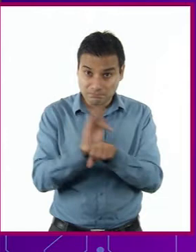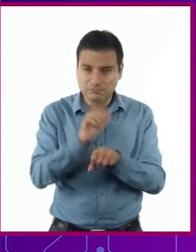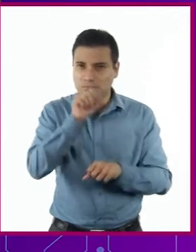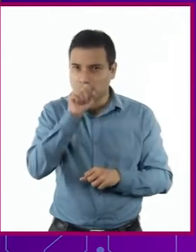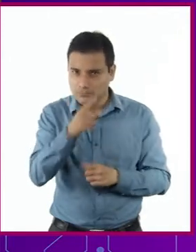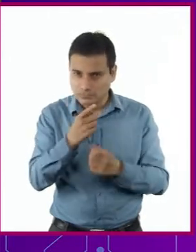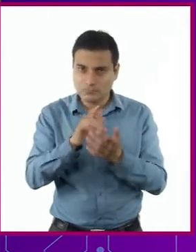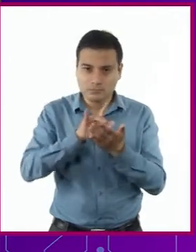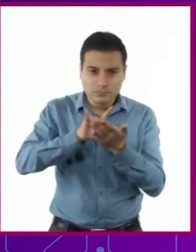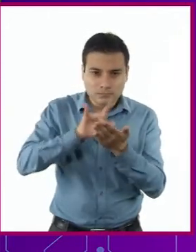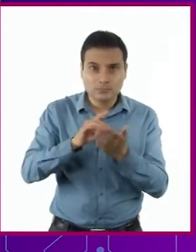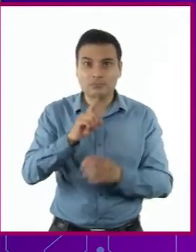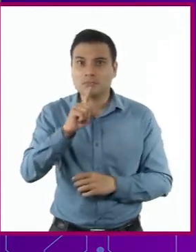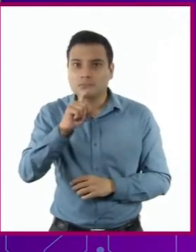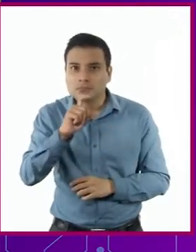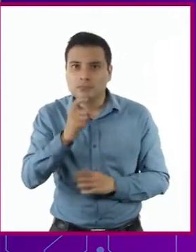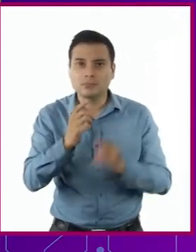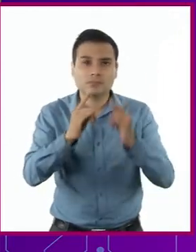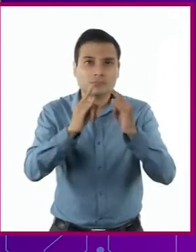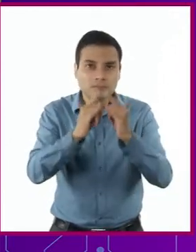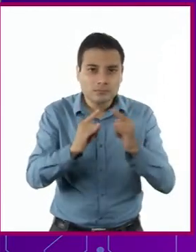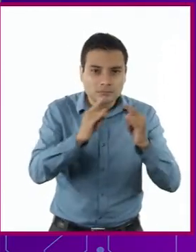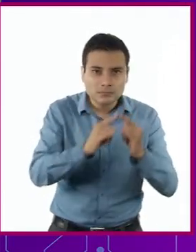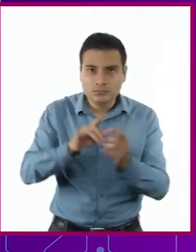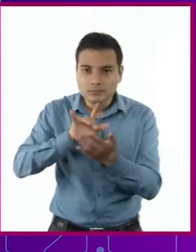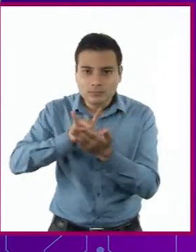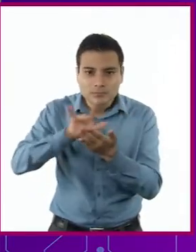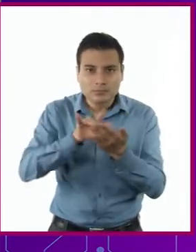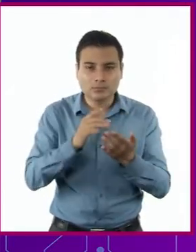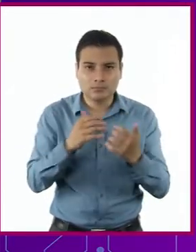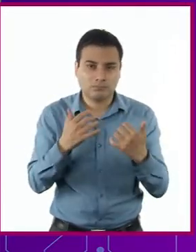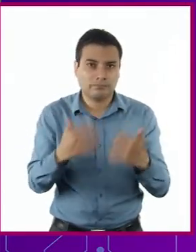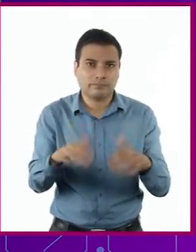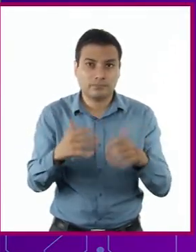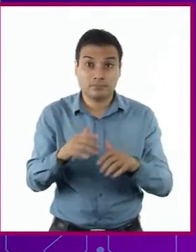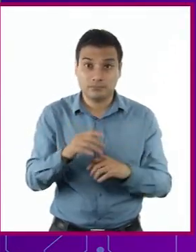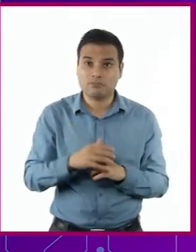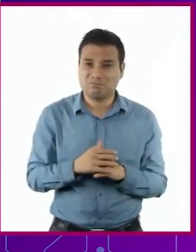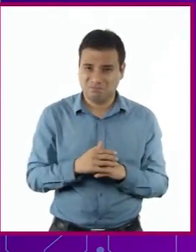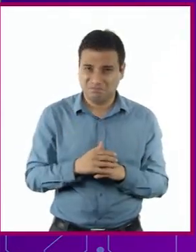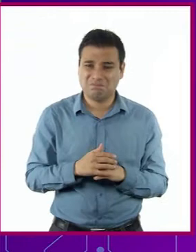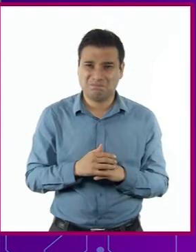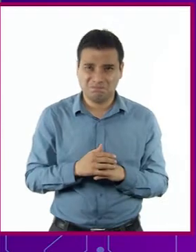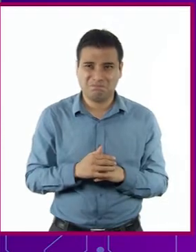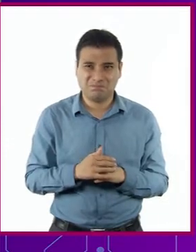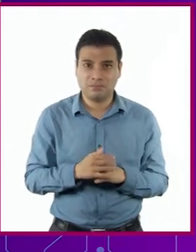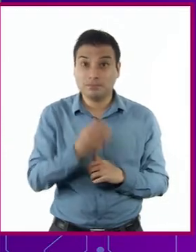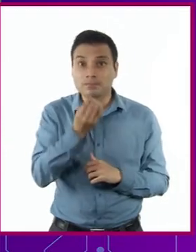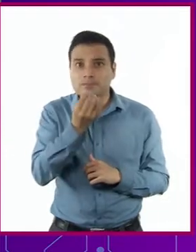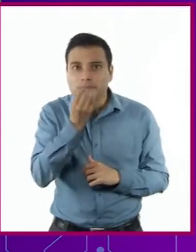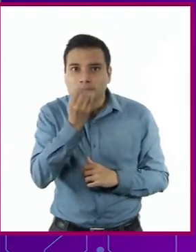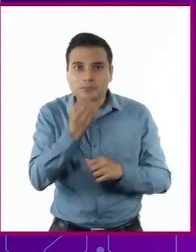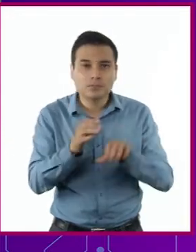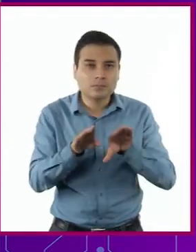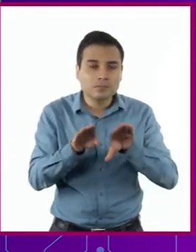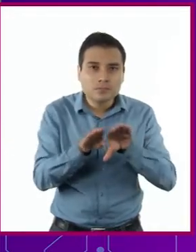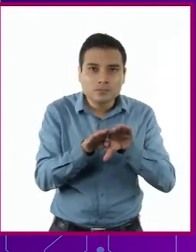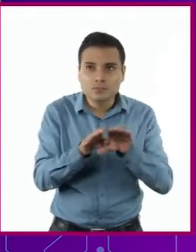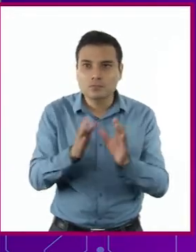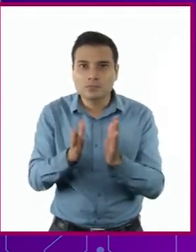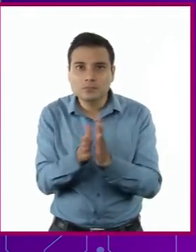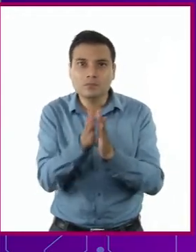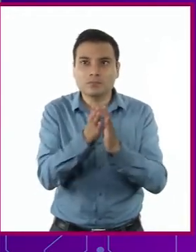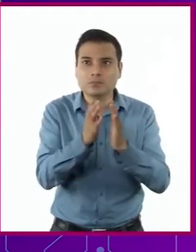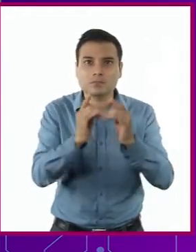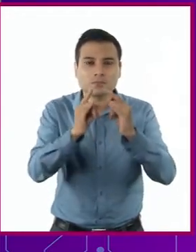los campamentos, se sumaron también a los apuntalamientos, vieron el tema de los abastos y la construcción de